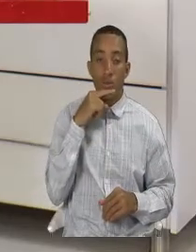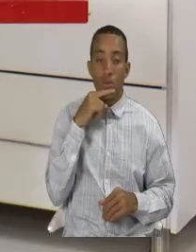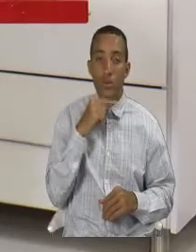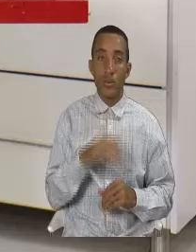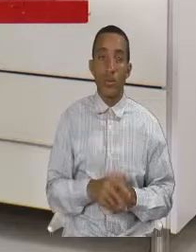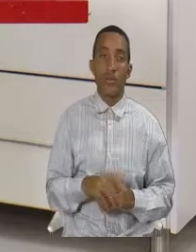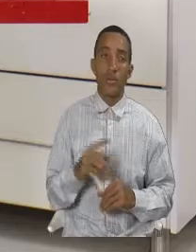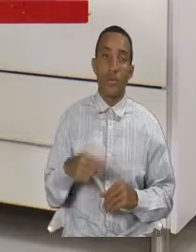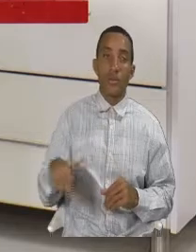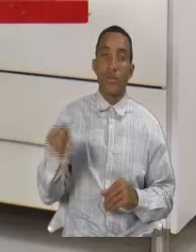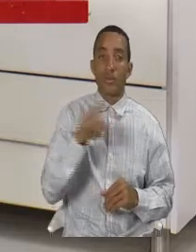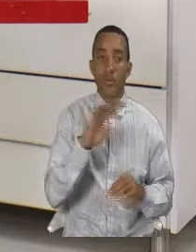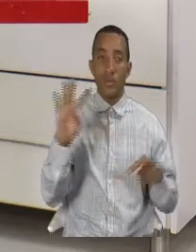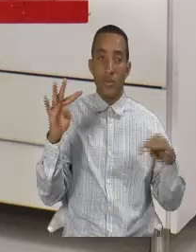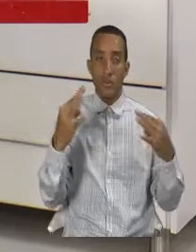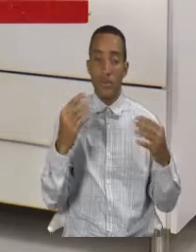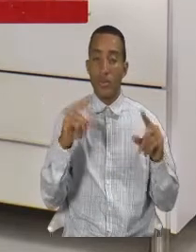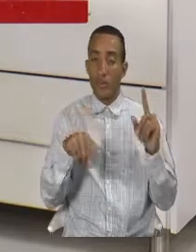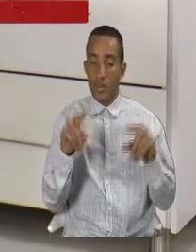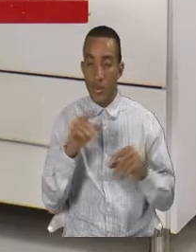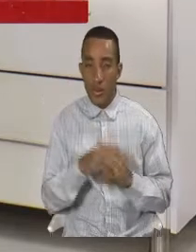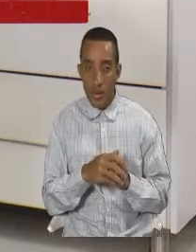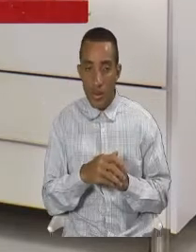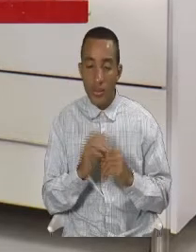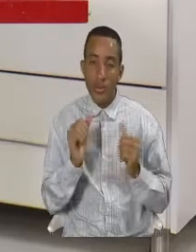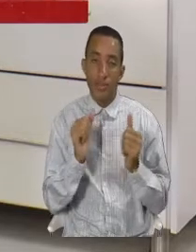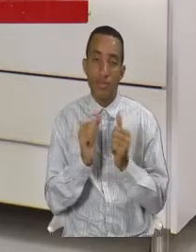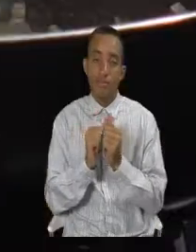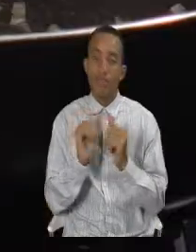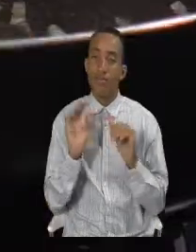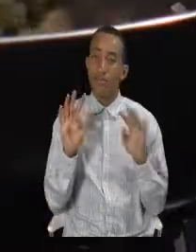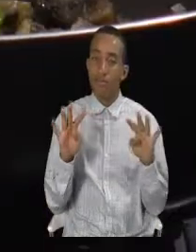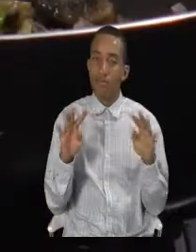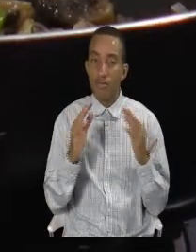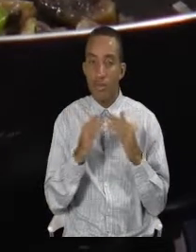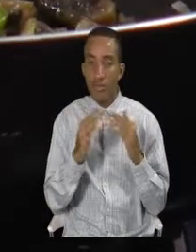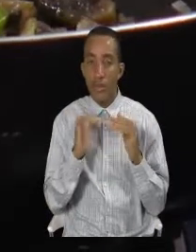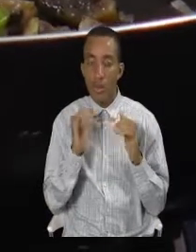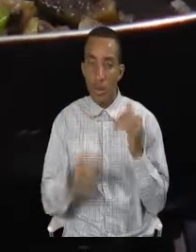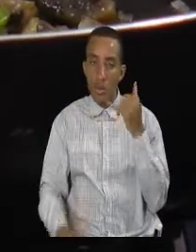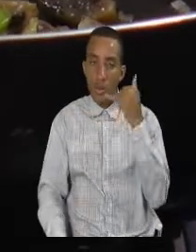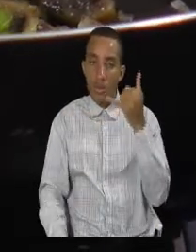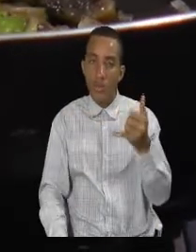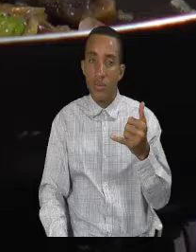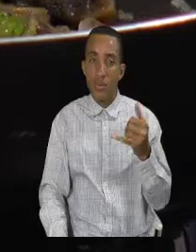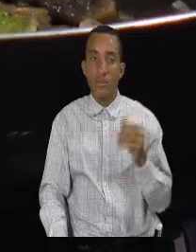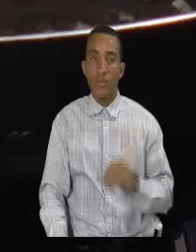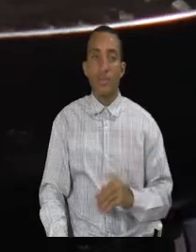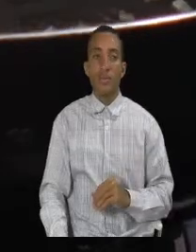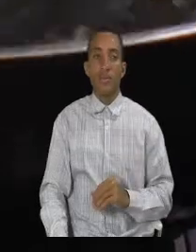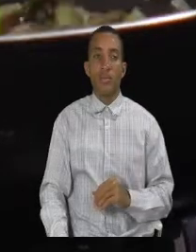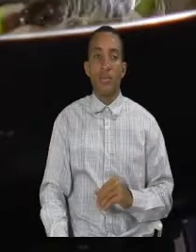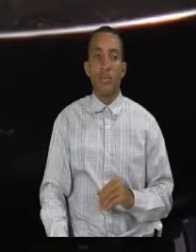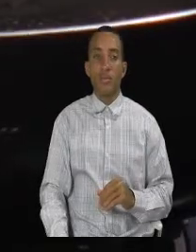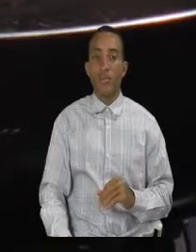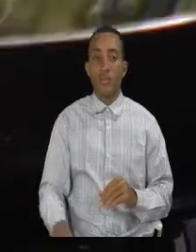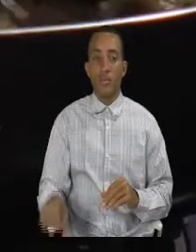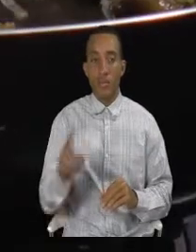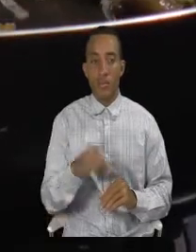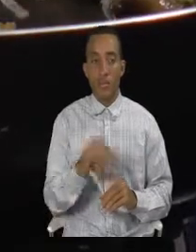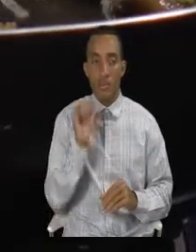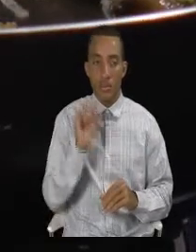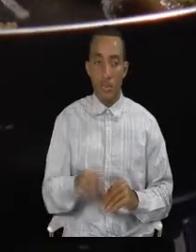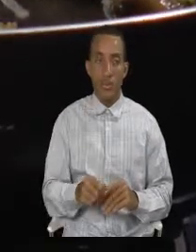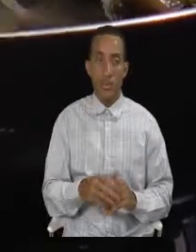los televidentes que nos estén siguiendo, acompañando desde casa, pueden comunicarse en nuestra línea. Ya en sus pantallas sale